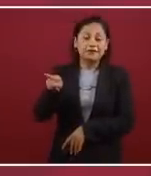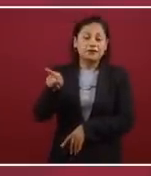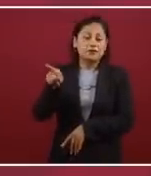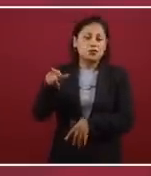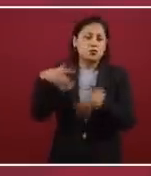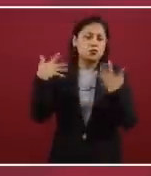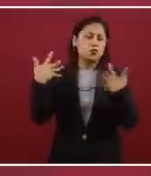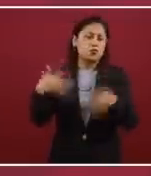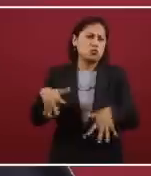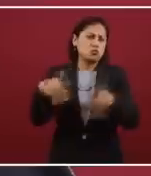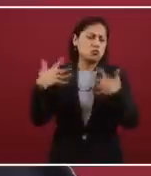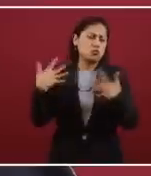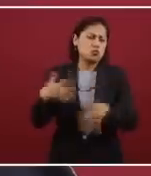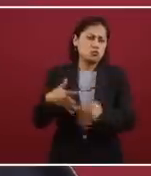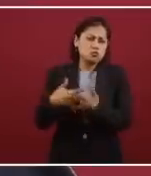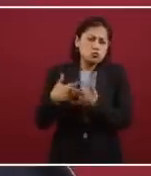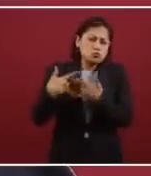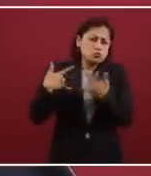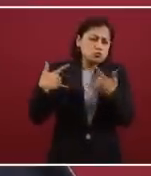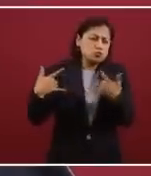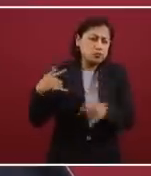no un buen historiador,